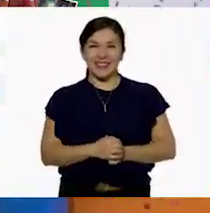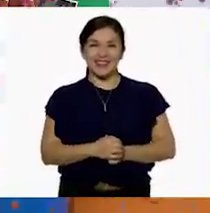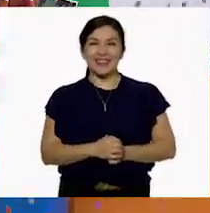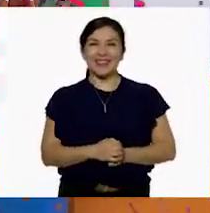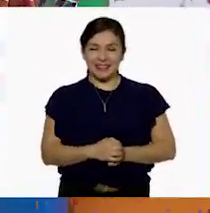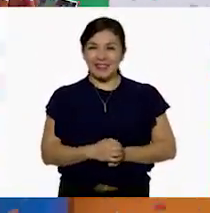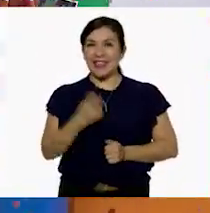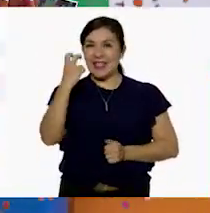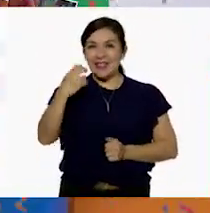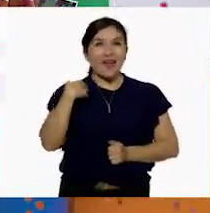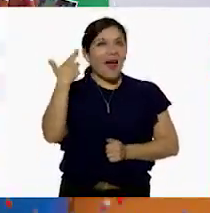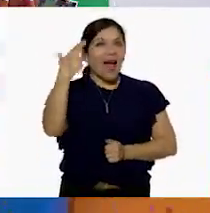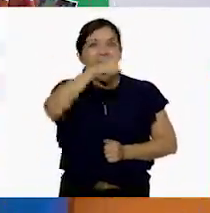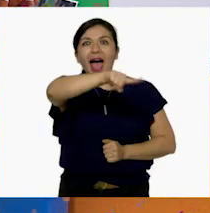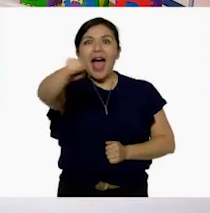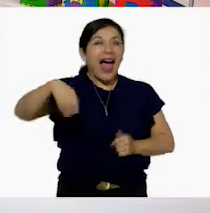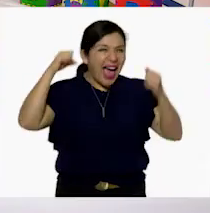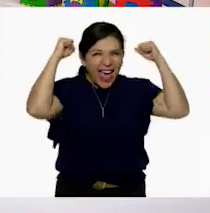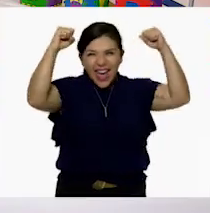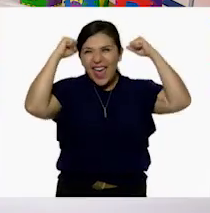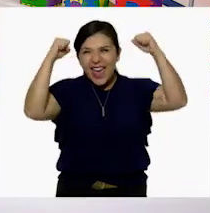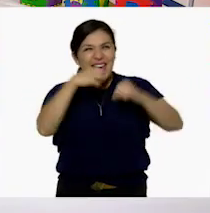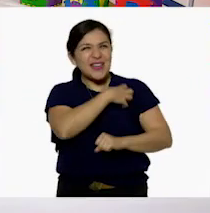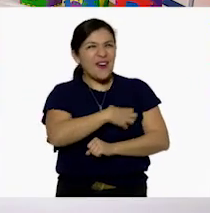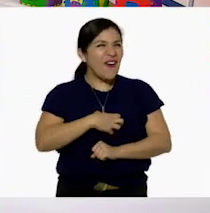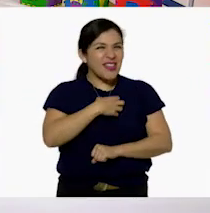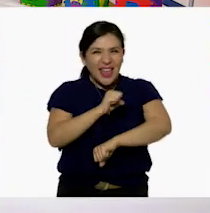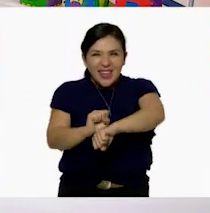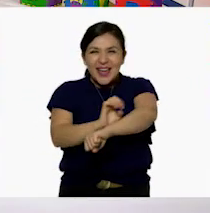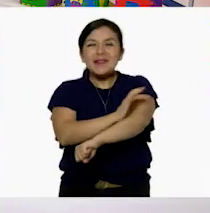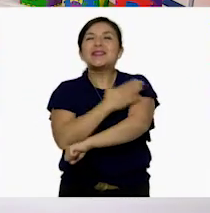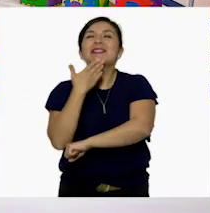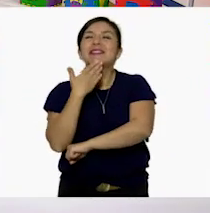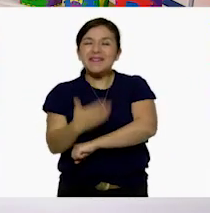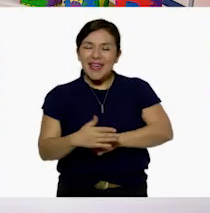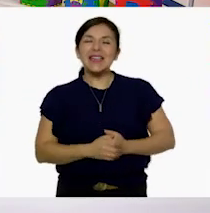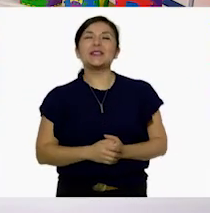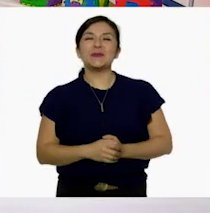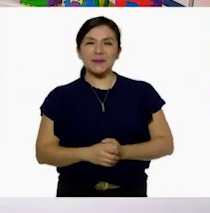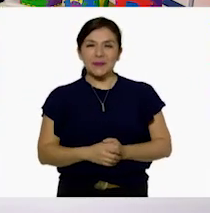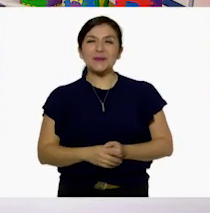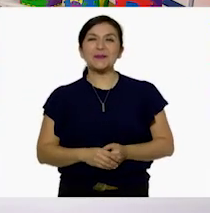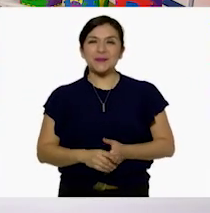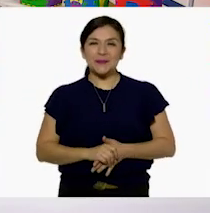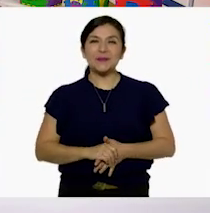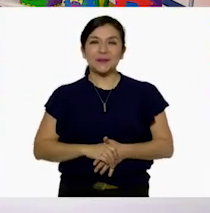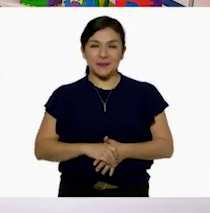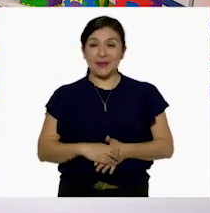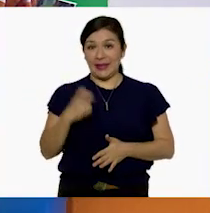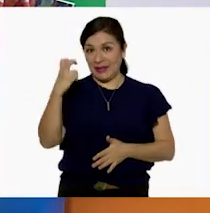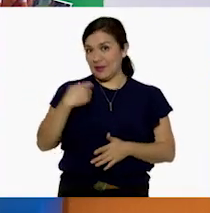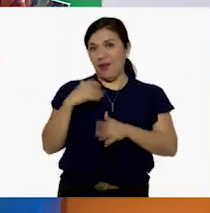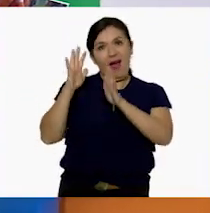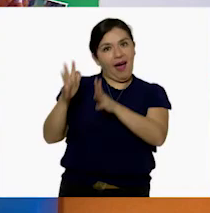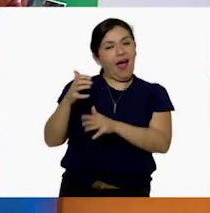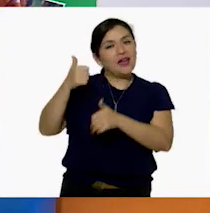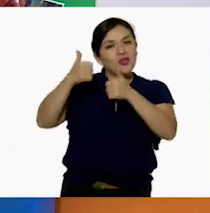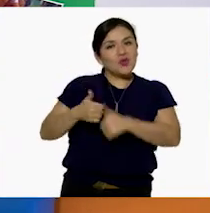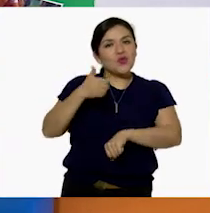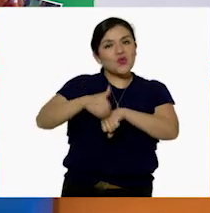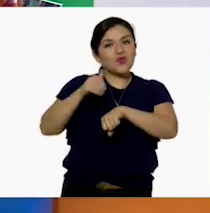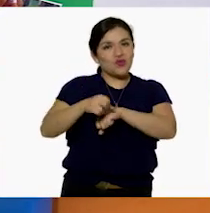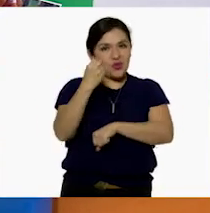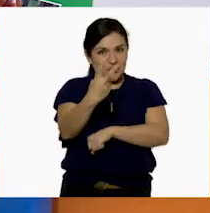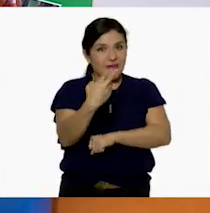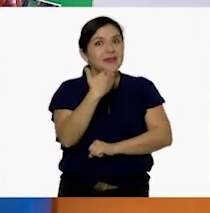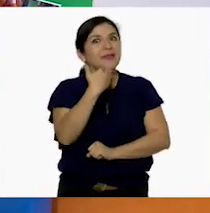Los escucho todos gritar, todos ¿sí? muy emocionados. Correcto. Muy bien, entonces nos quedamos. Nos quedamos ahí. Ay, qué